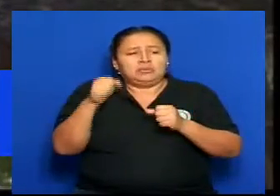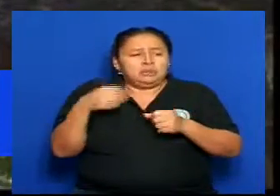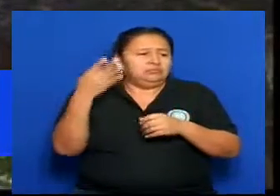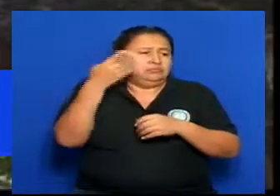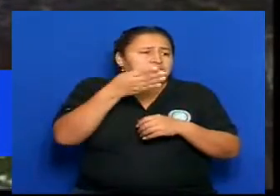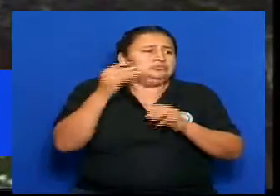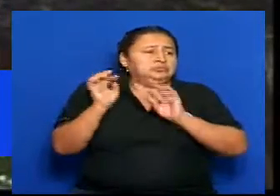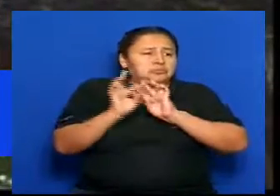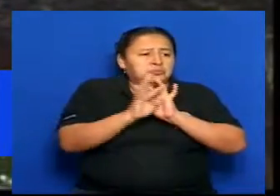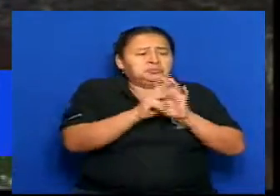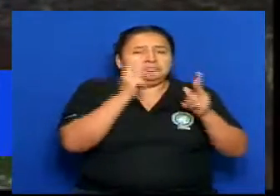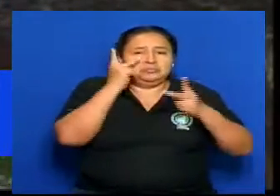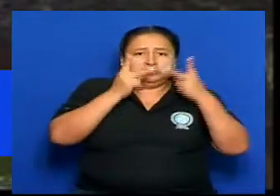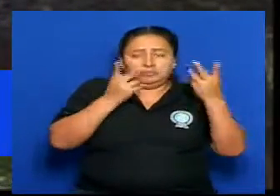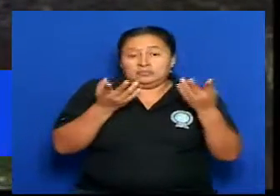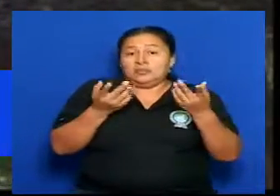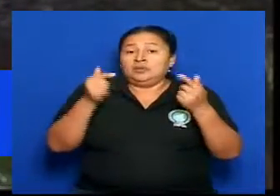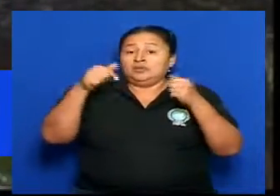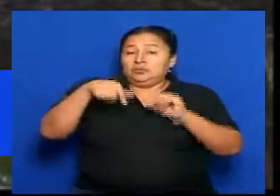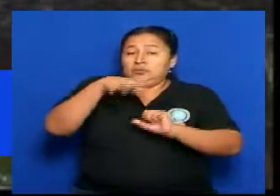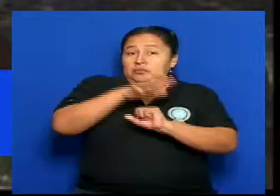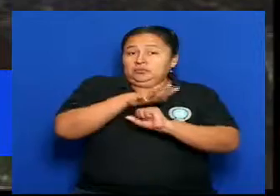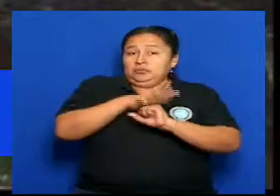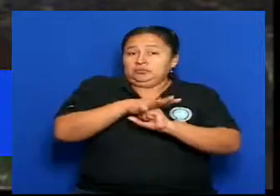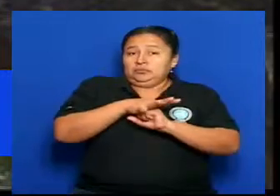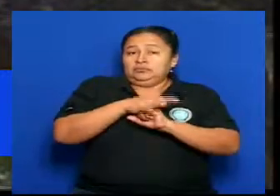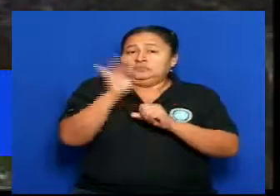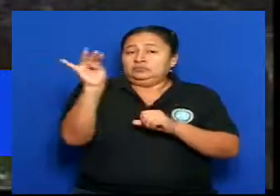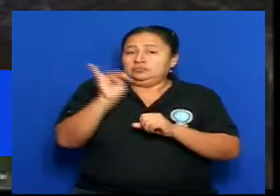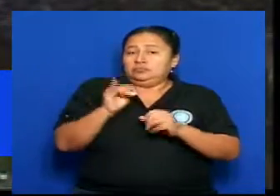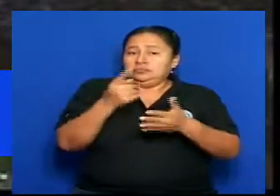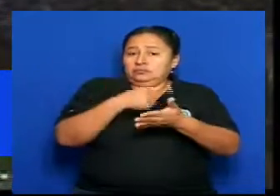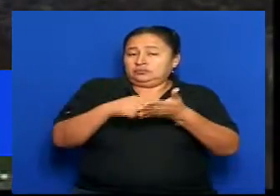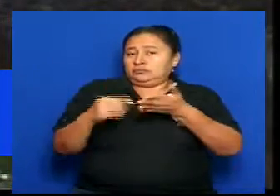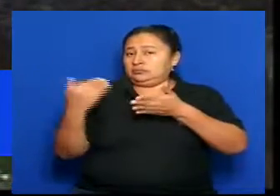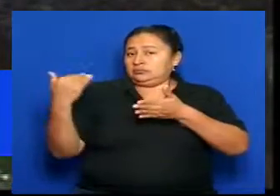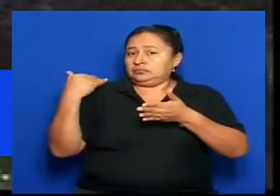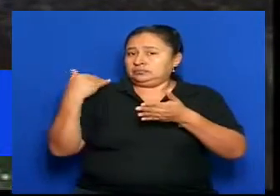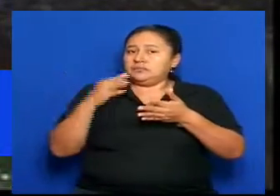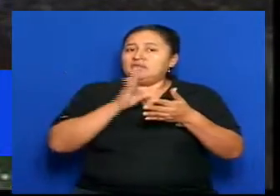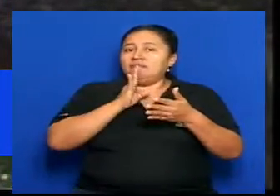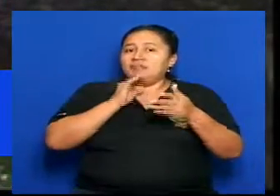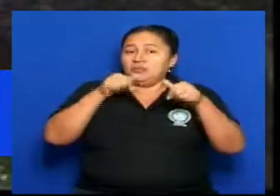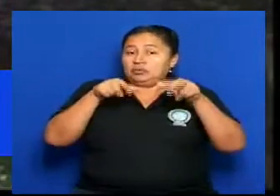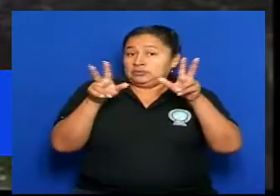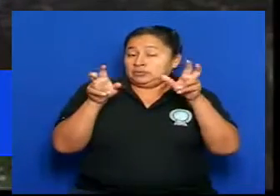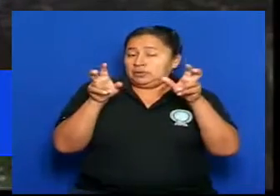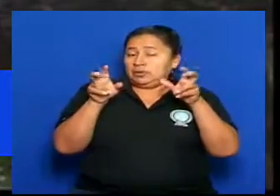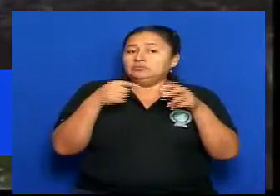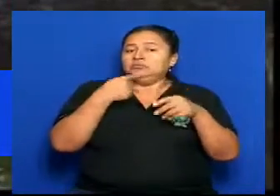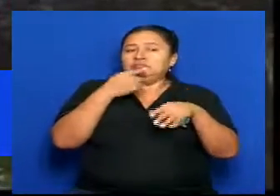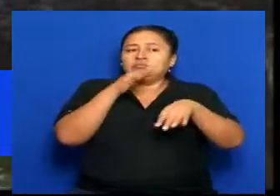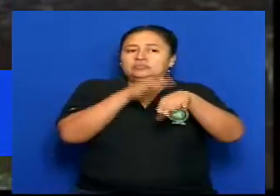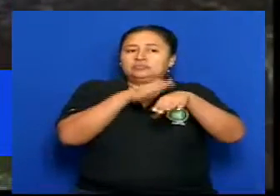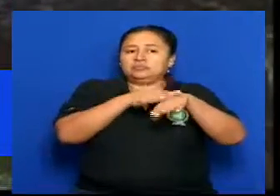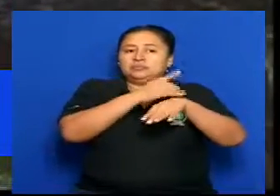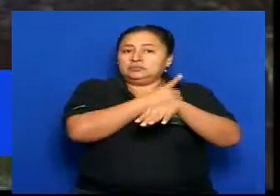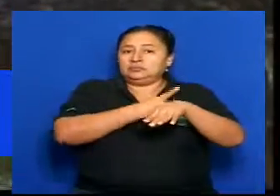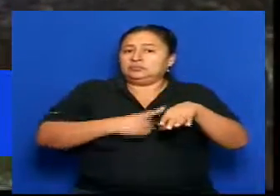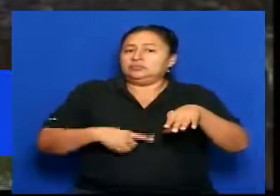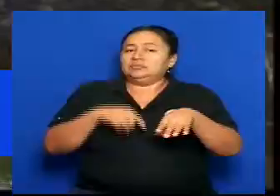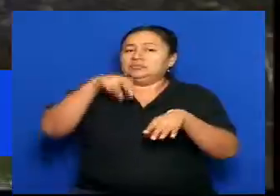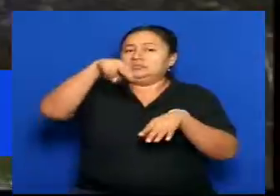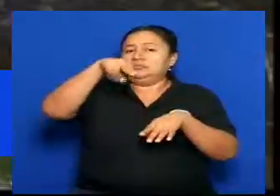coyote para esto la comisión el miércoles de la semana pasada que estuvimos viendo este tema le pedimos al diputado nacer